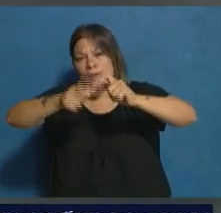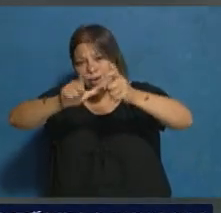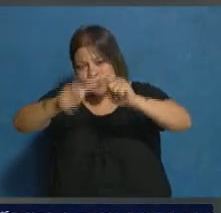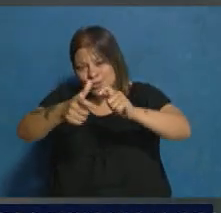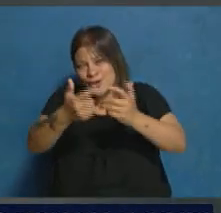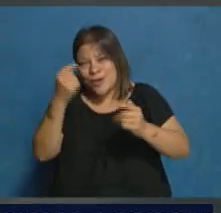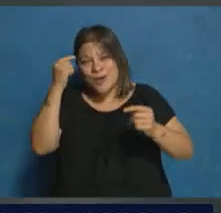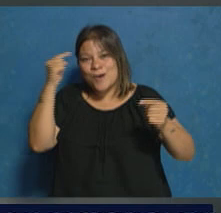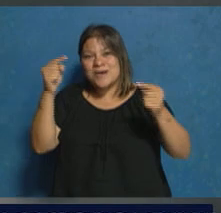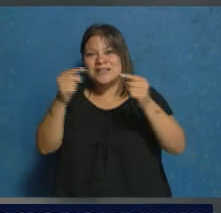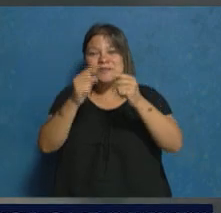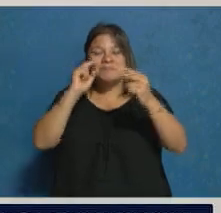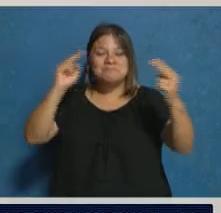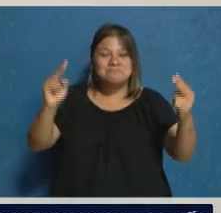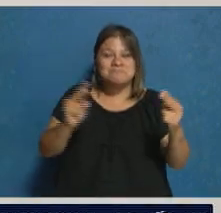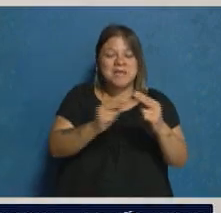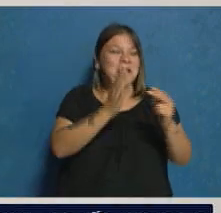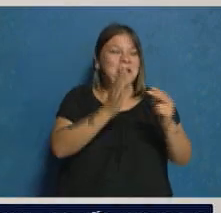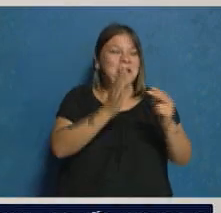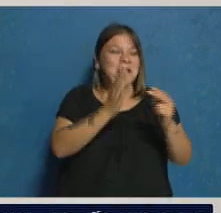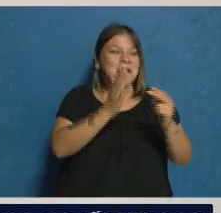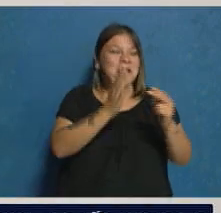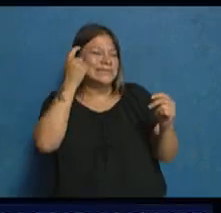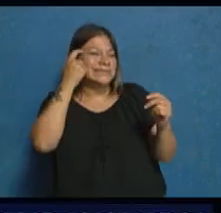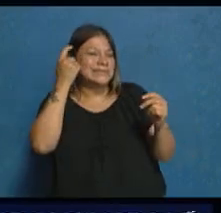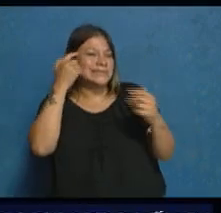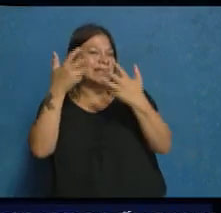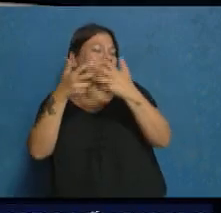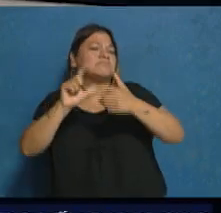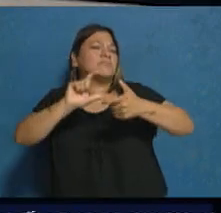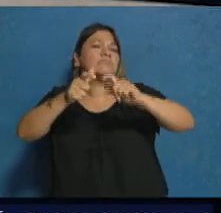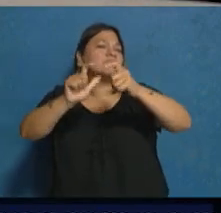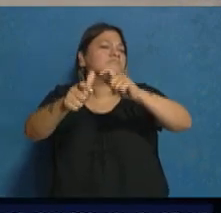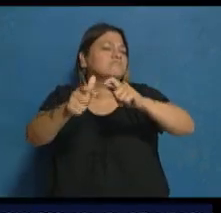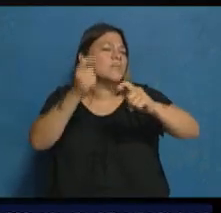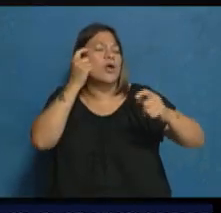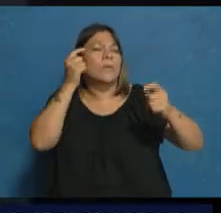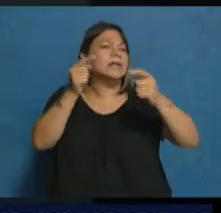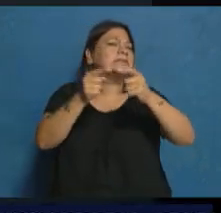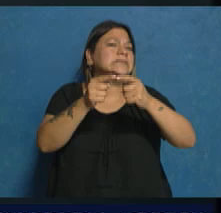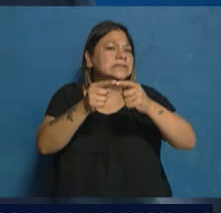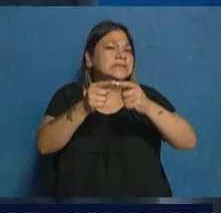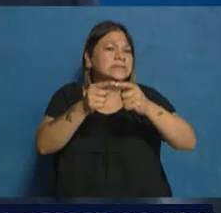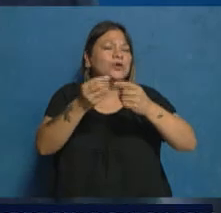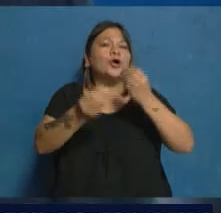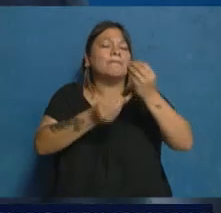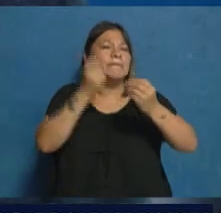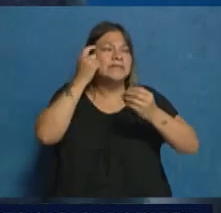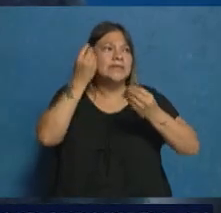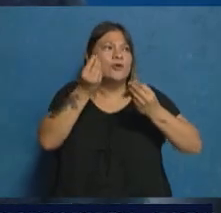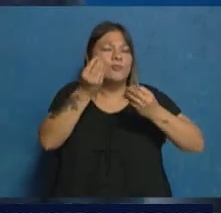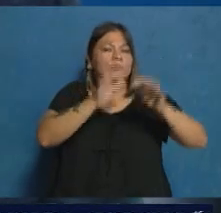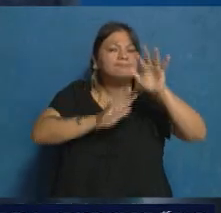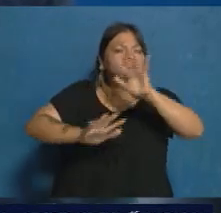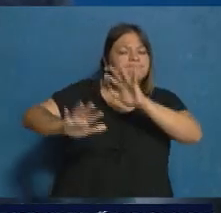es encontrarnos, pensar. Básicamente la innovación pretende pensar las cosas como las estamos haciendo desde otro lado,